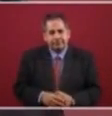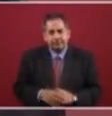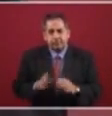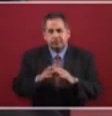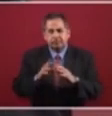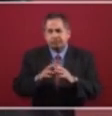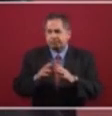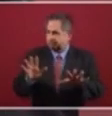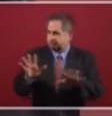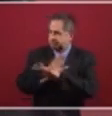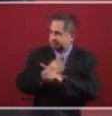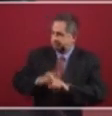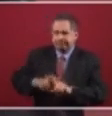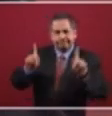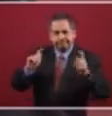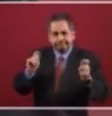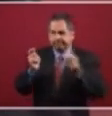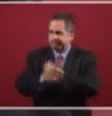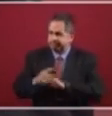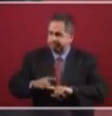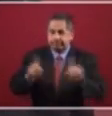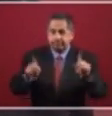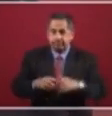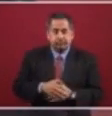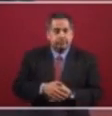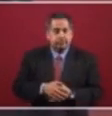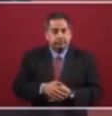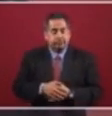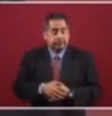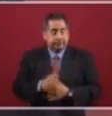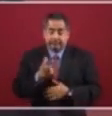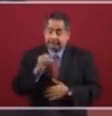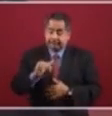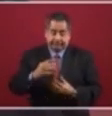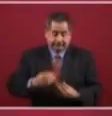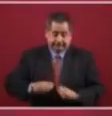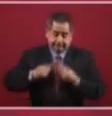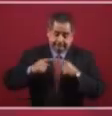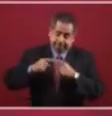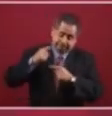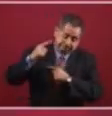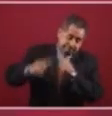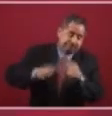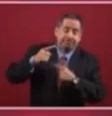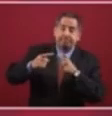cómo han cambiado las cosas, las vueltas que da la vida.